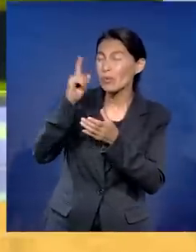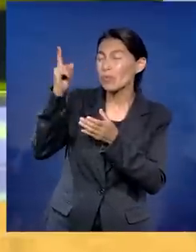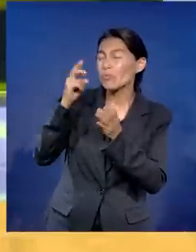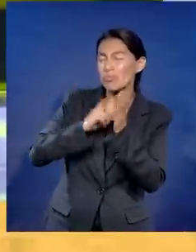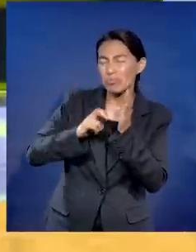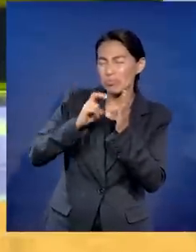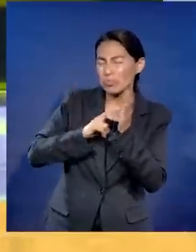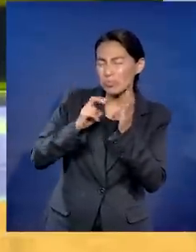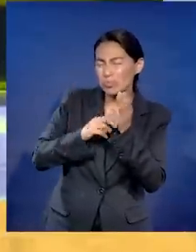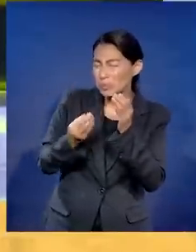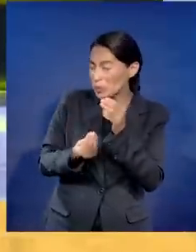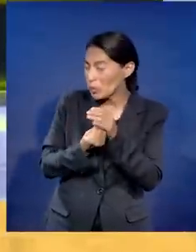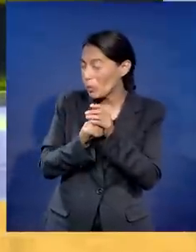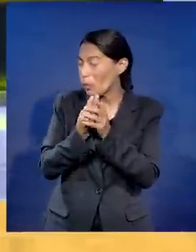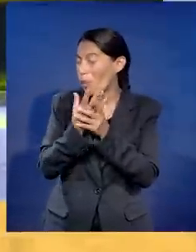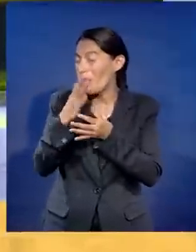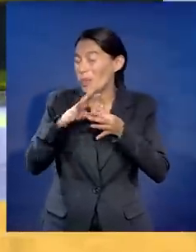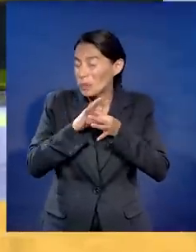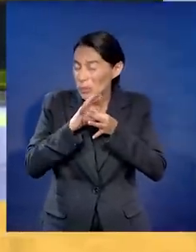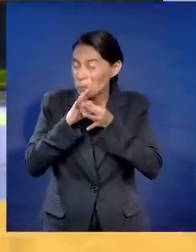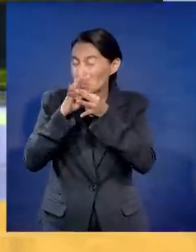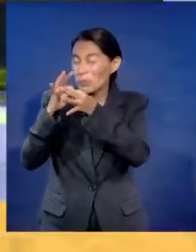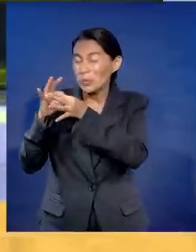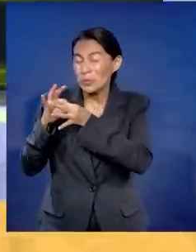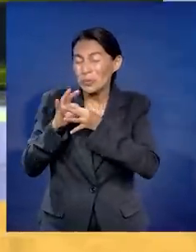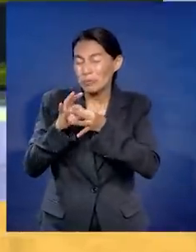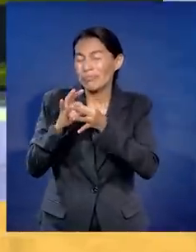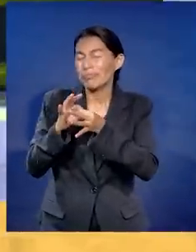Restaura y protege nuestros matrimonios, según sea el caso,